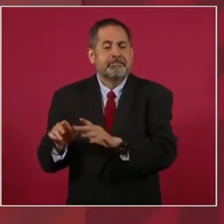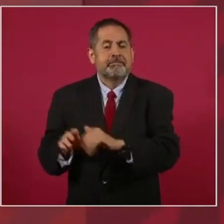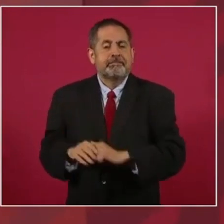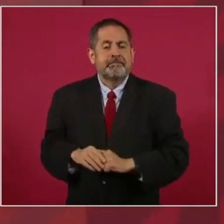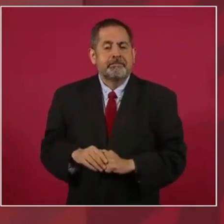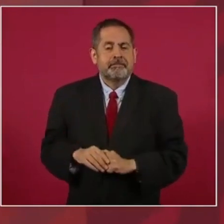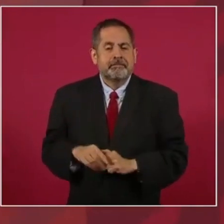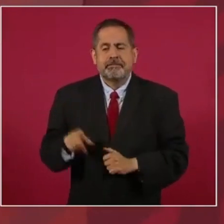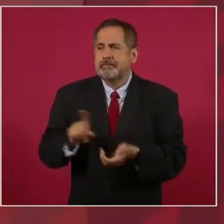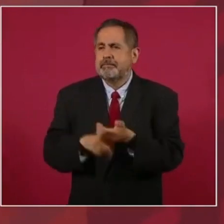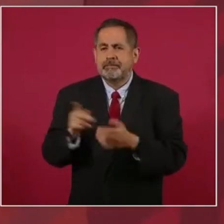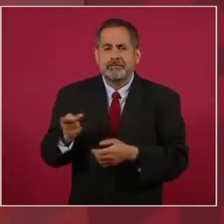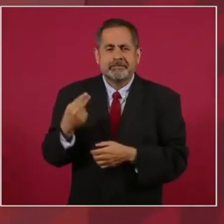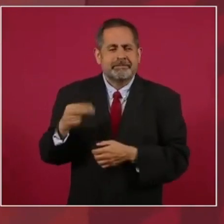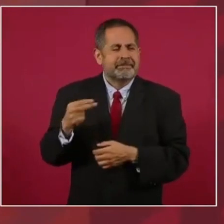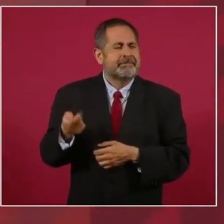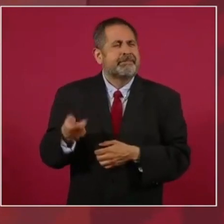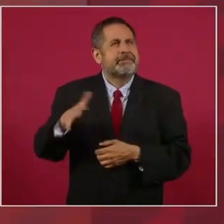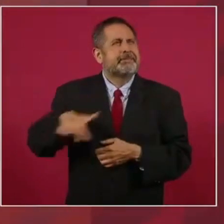se llama